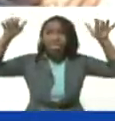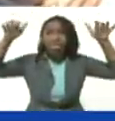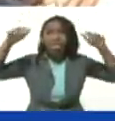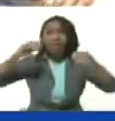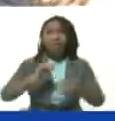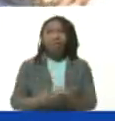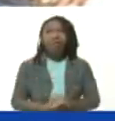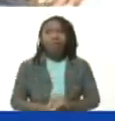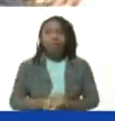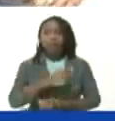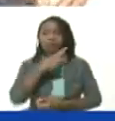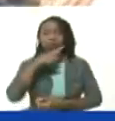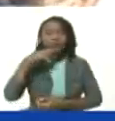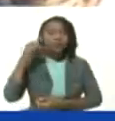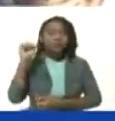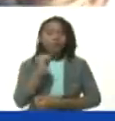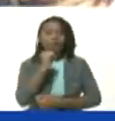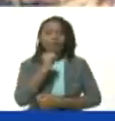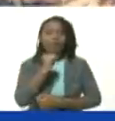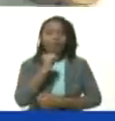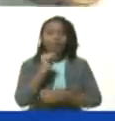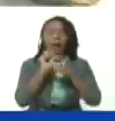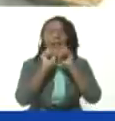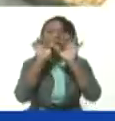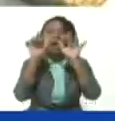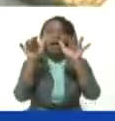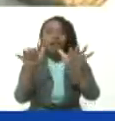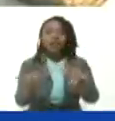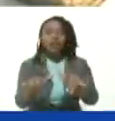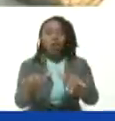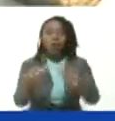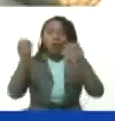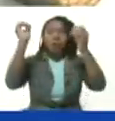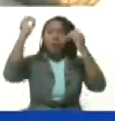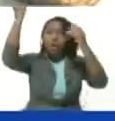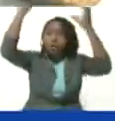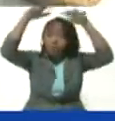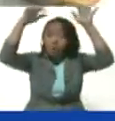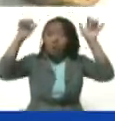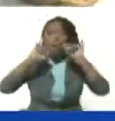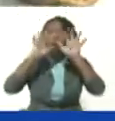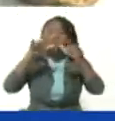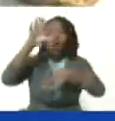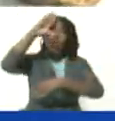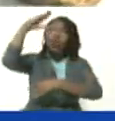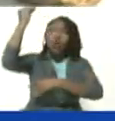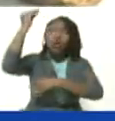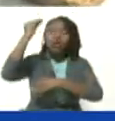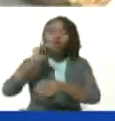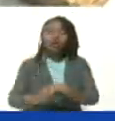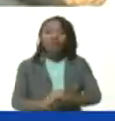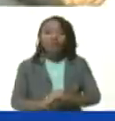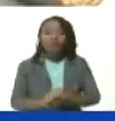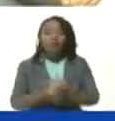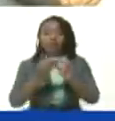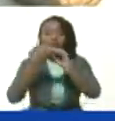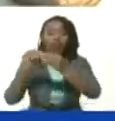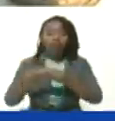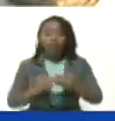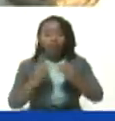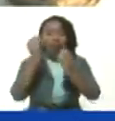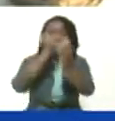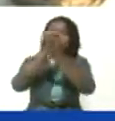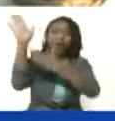sabroso, llegan las bendiciones a través de la lluvia de nuestro Dios, el Creador, el